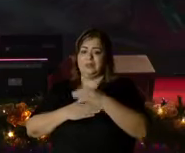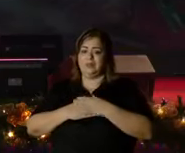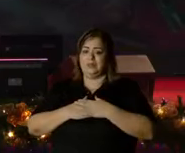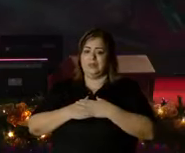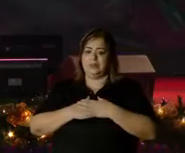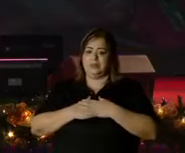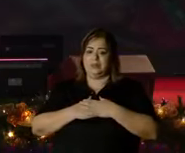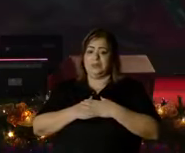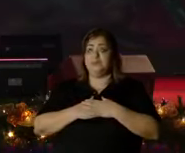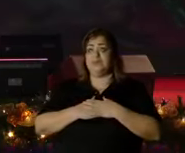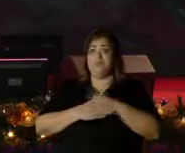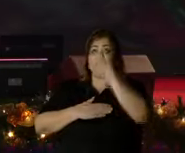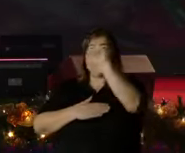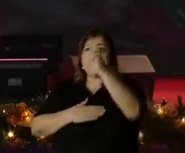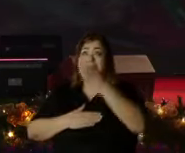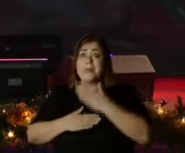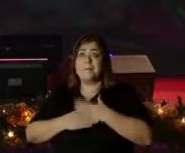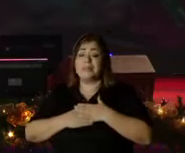de mí